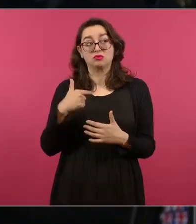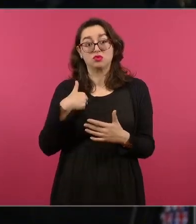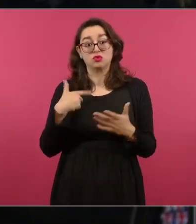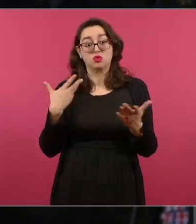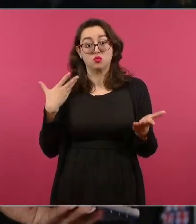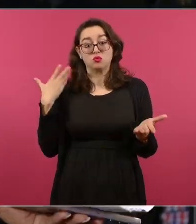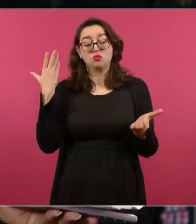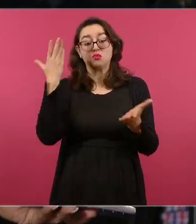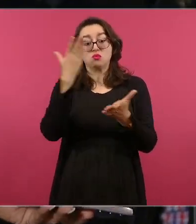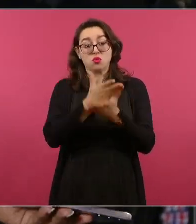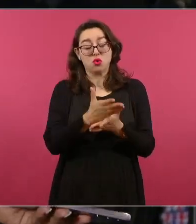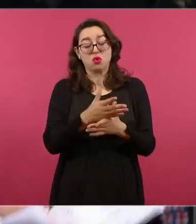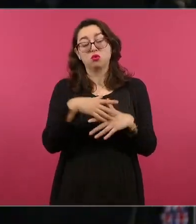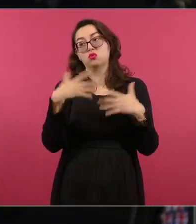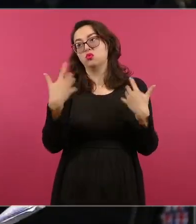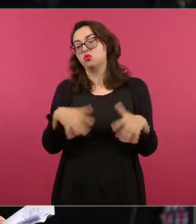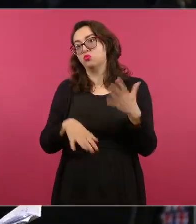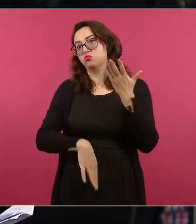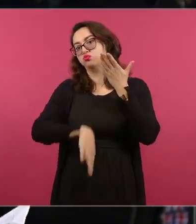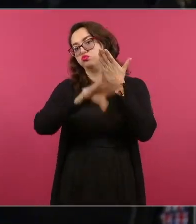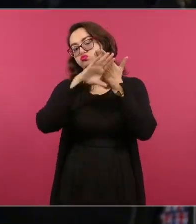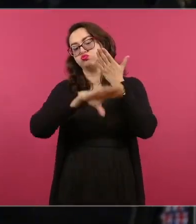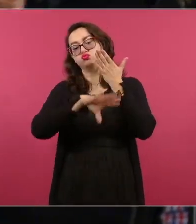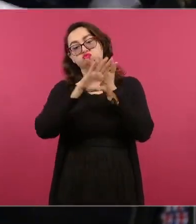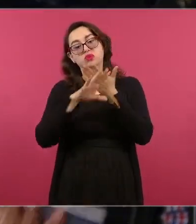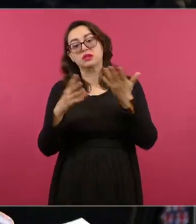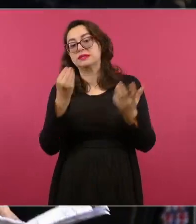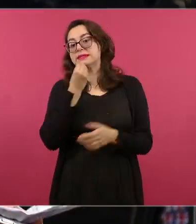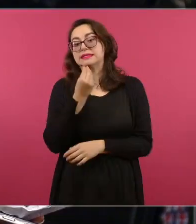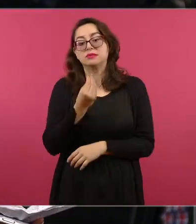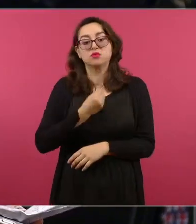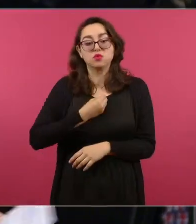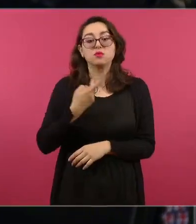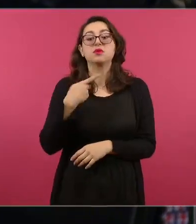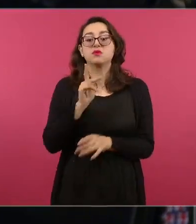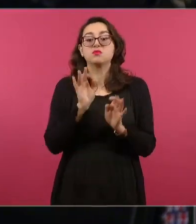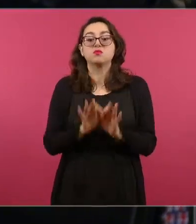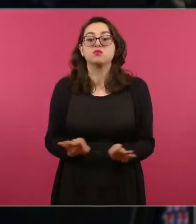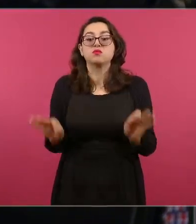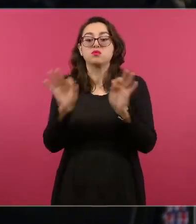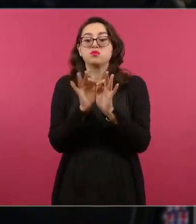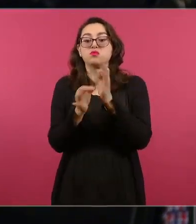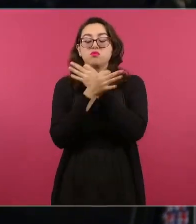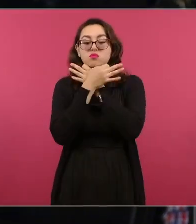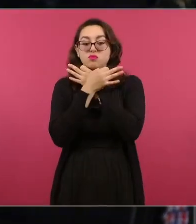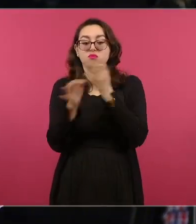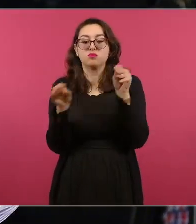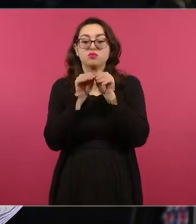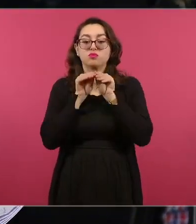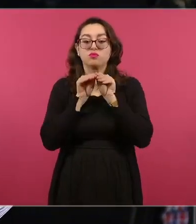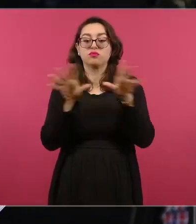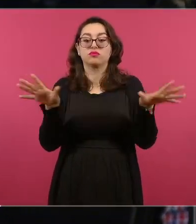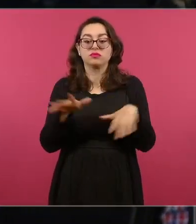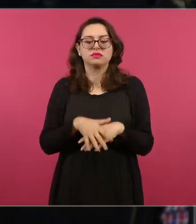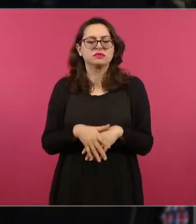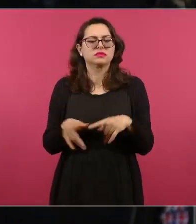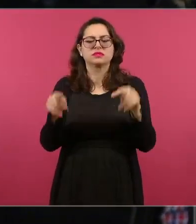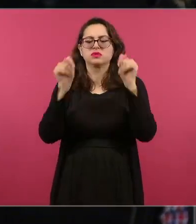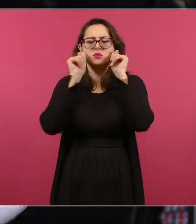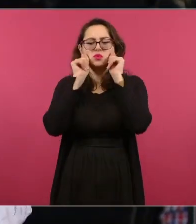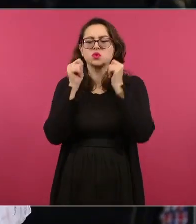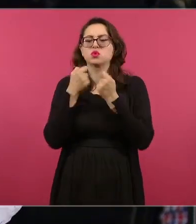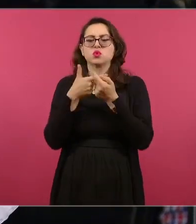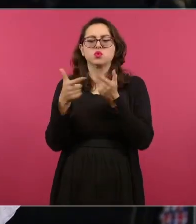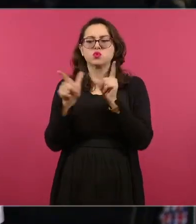del desgraciado aquel. Pero es necesario que lo sepa. Y pues, como le digo, el partido a mí no me interesa hablar